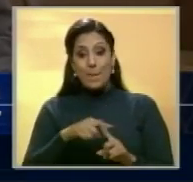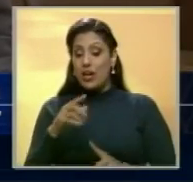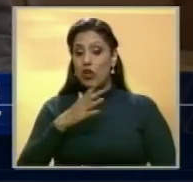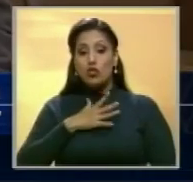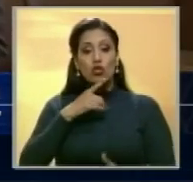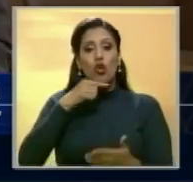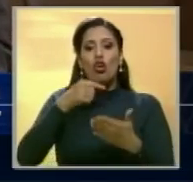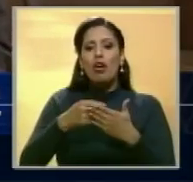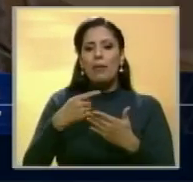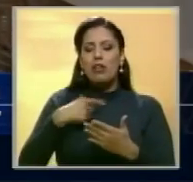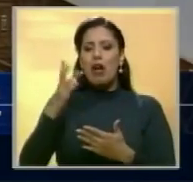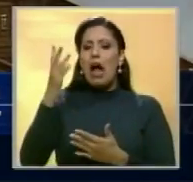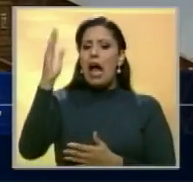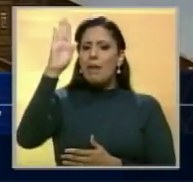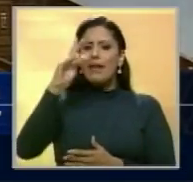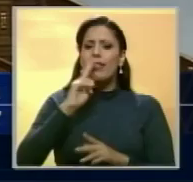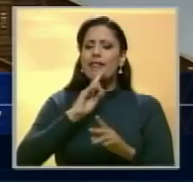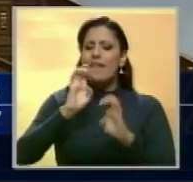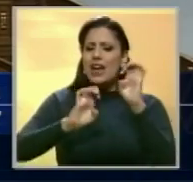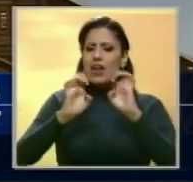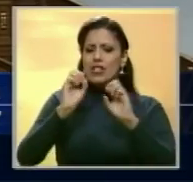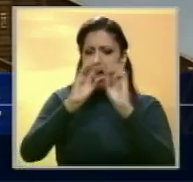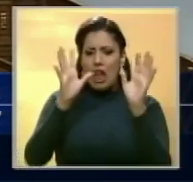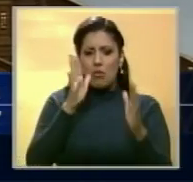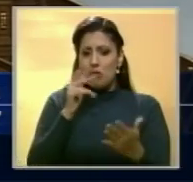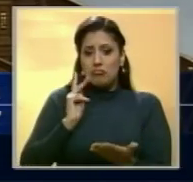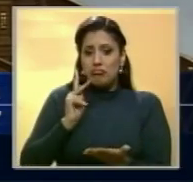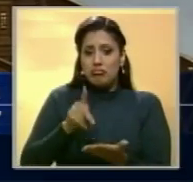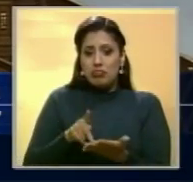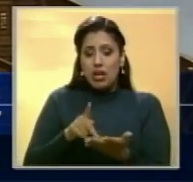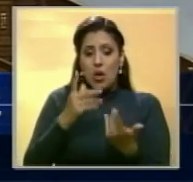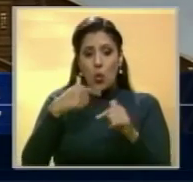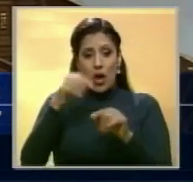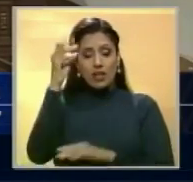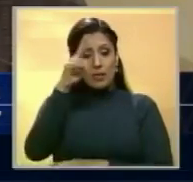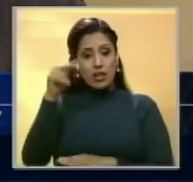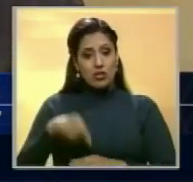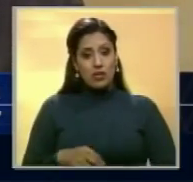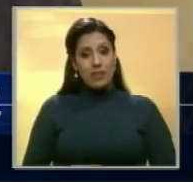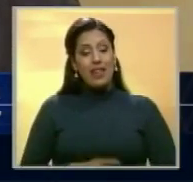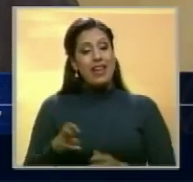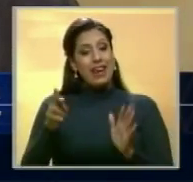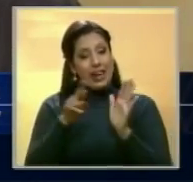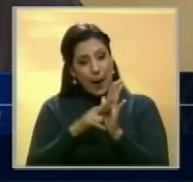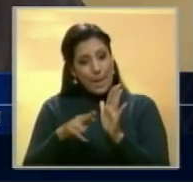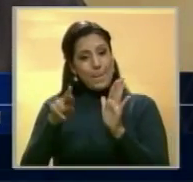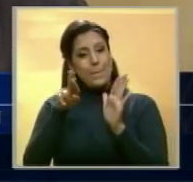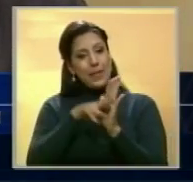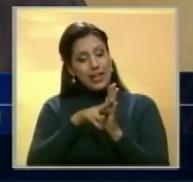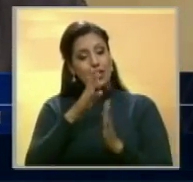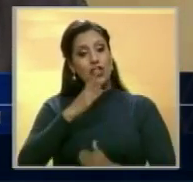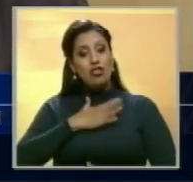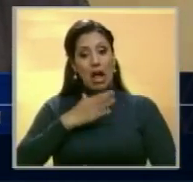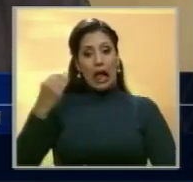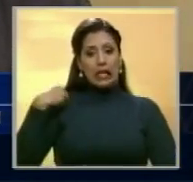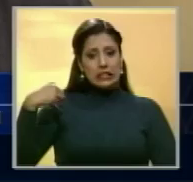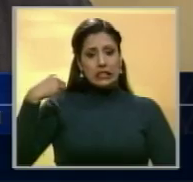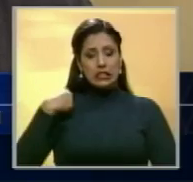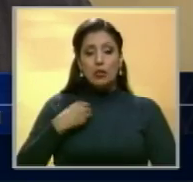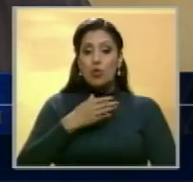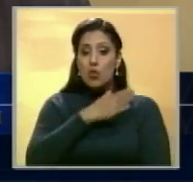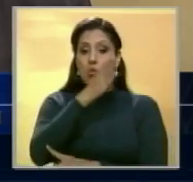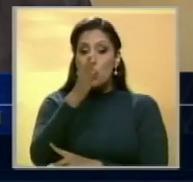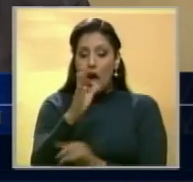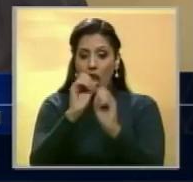fue notificado para realizar las respectivas aclaratorias ante el Parlamento. Las veces que se me ha llamado para aclarar